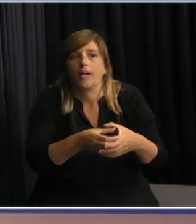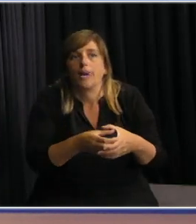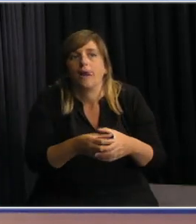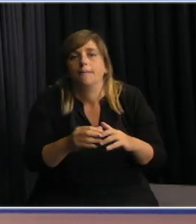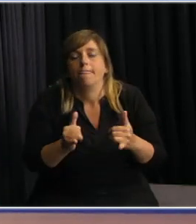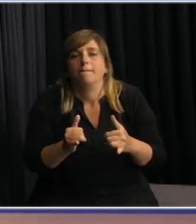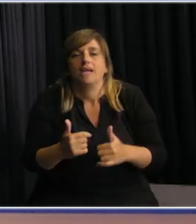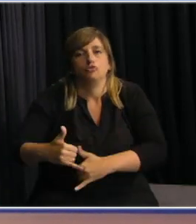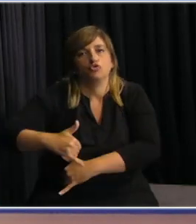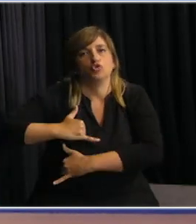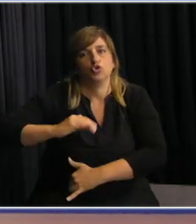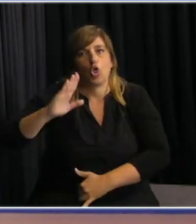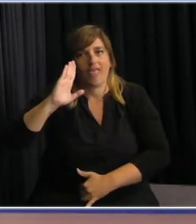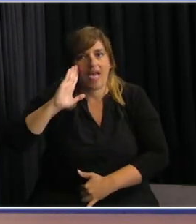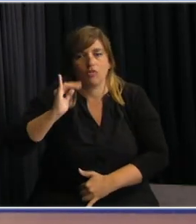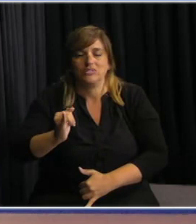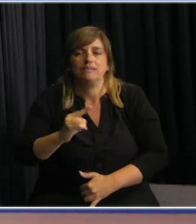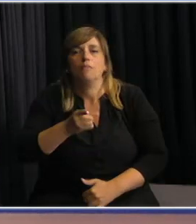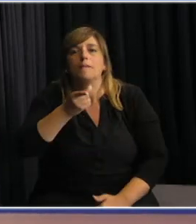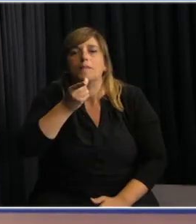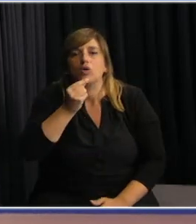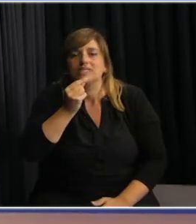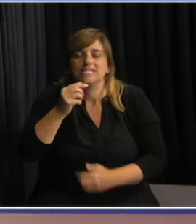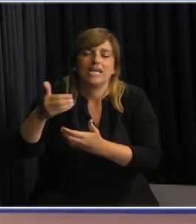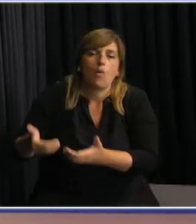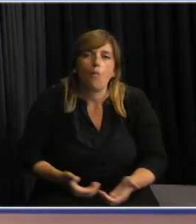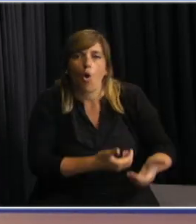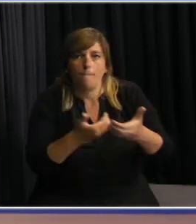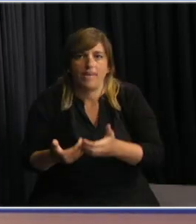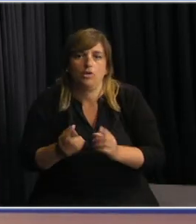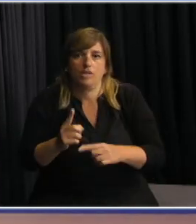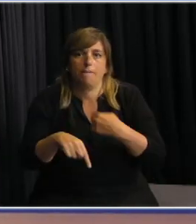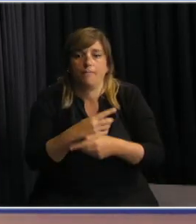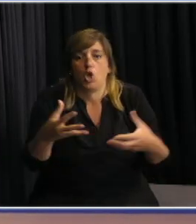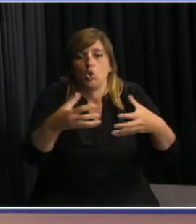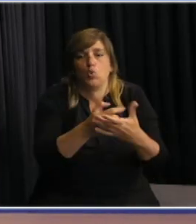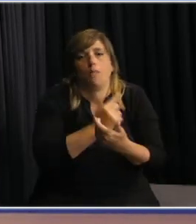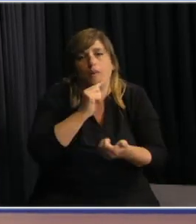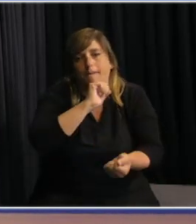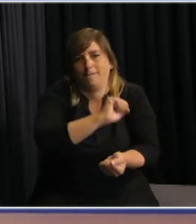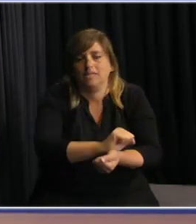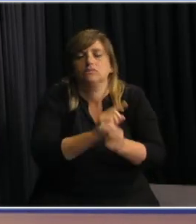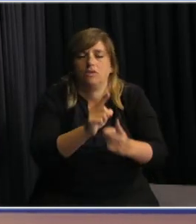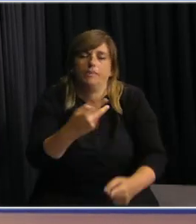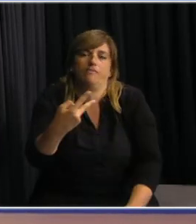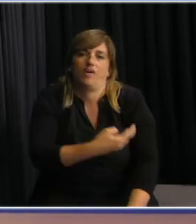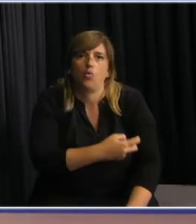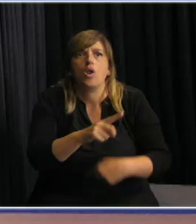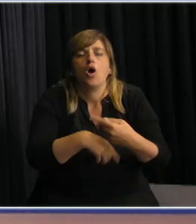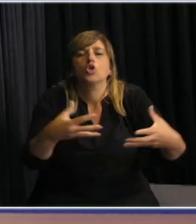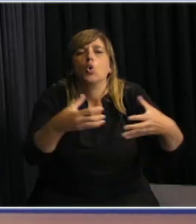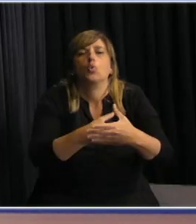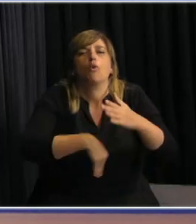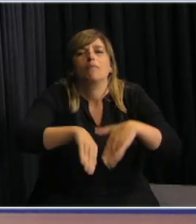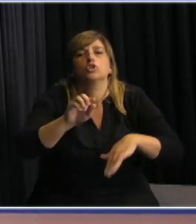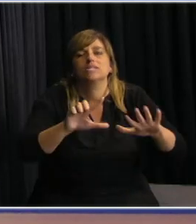son los soldados y los policías y los bomberos, y otros son los privados de libertad, otros son los mayores